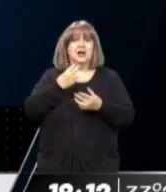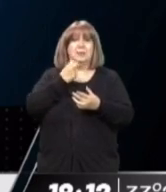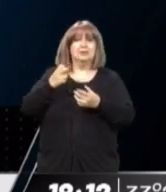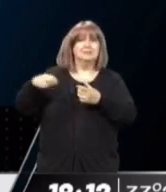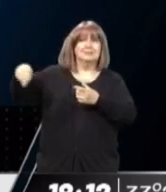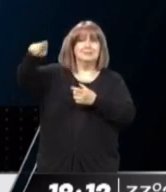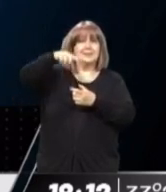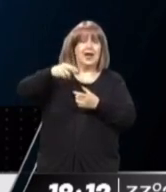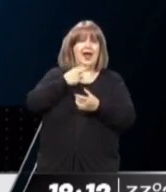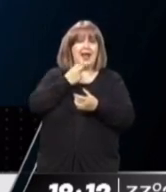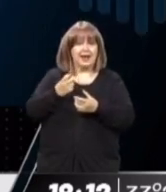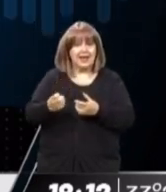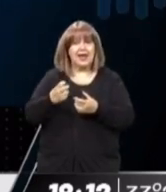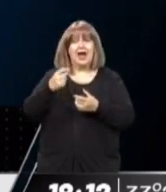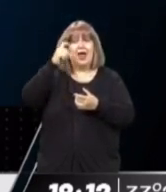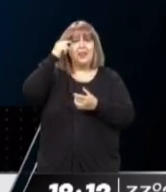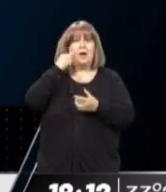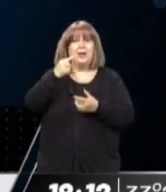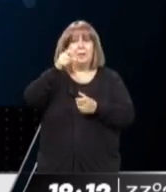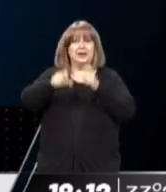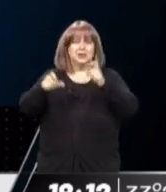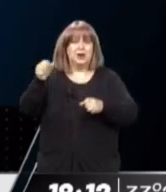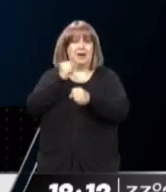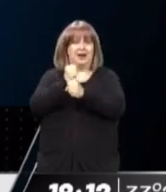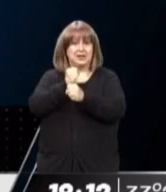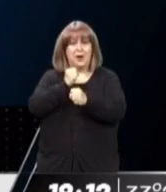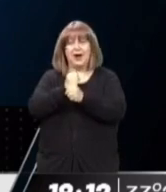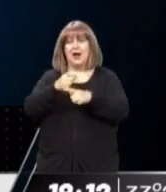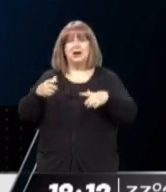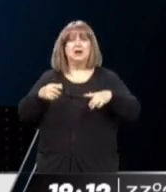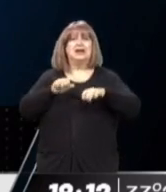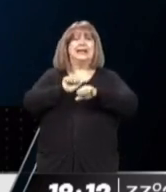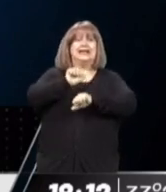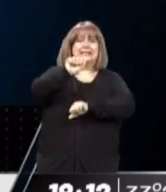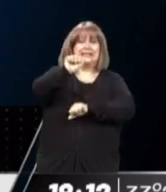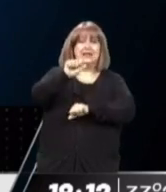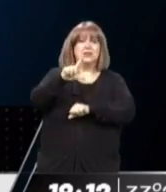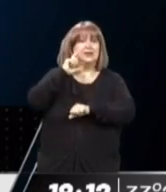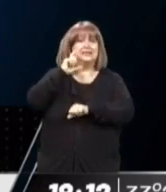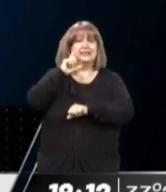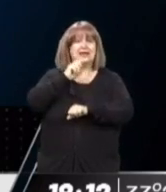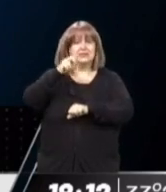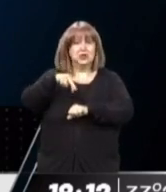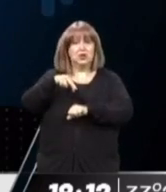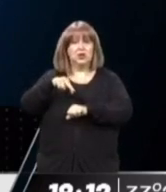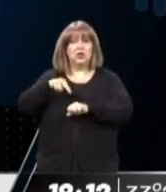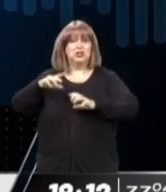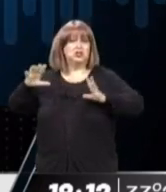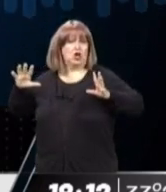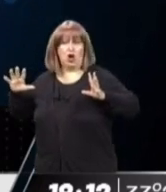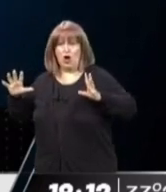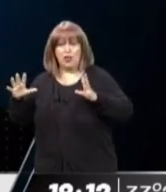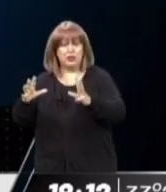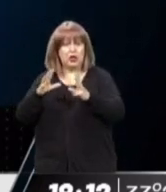tanto necesita el país, 10.000 puestos de trabajo, todo un proceso licitatorio de 3 años que de un día para otro, pum, con un plumazo, nos pegan un palo en